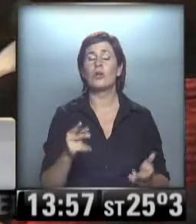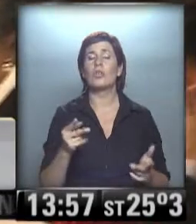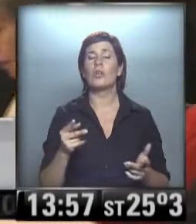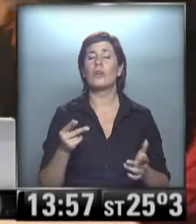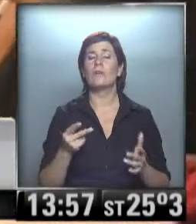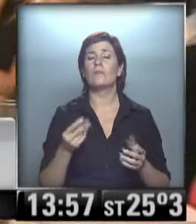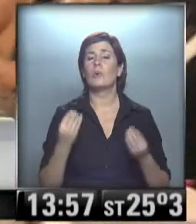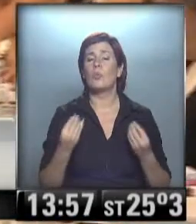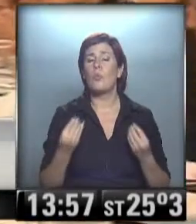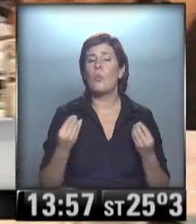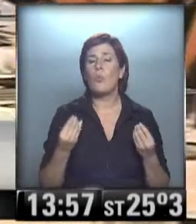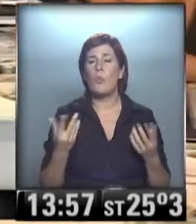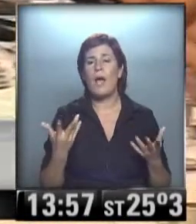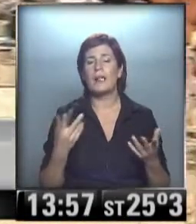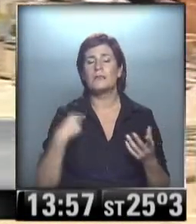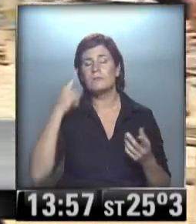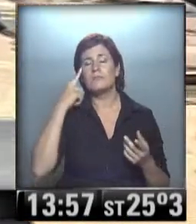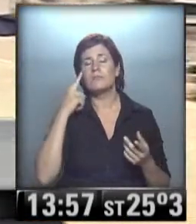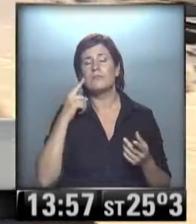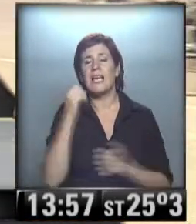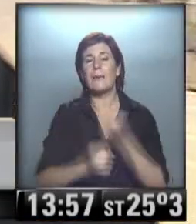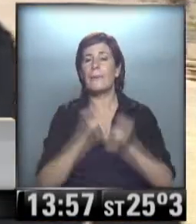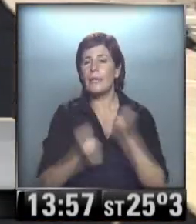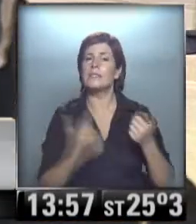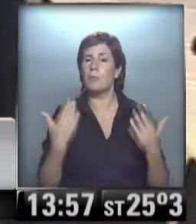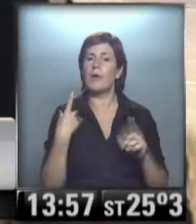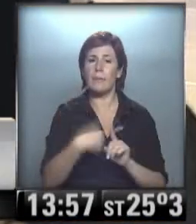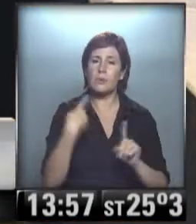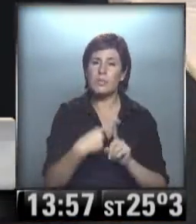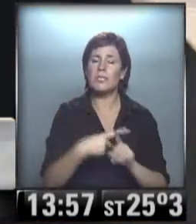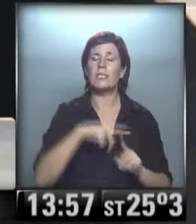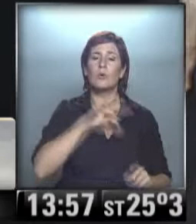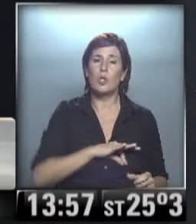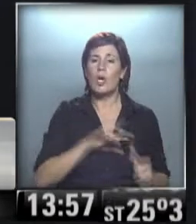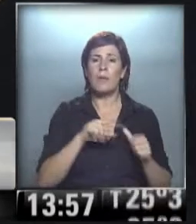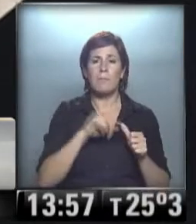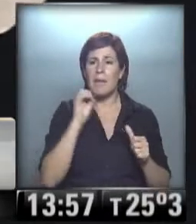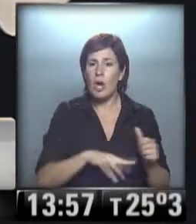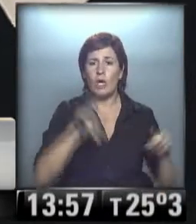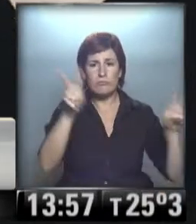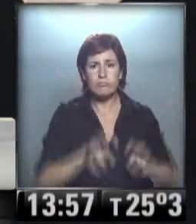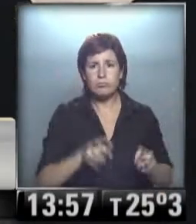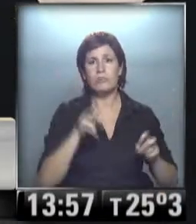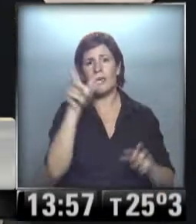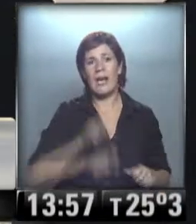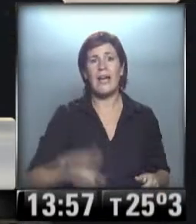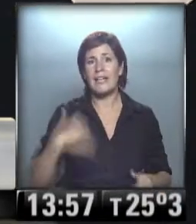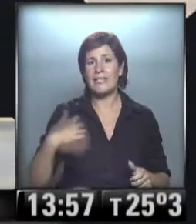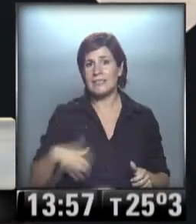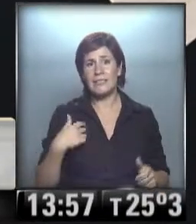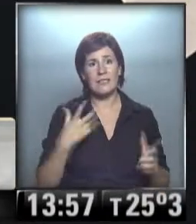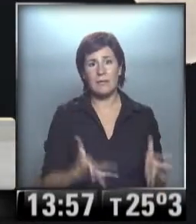el motivo era que el desempeño de la empresa podía ser bueno en términos de ganancia, bueno en términos patrimoniales, bueno en términos de lo que